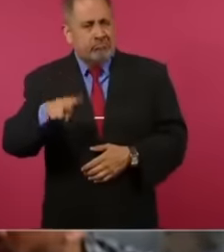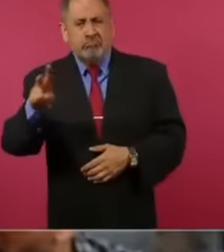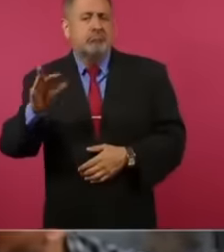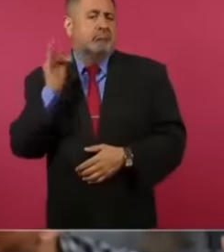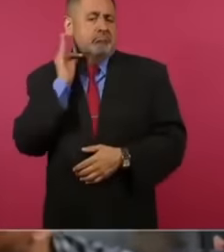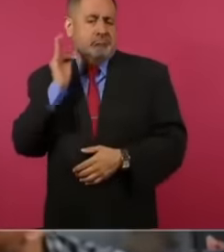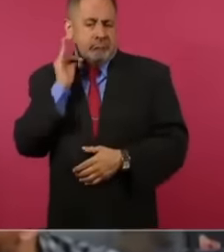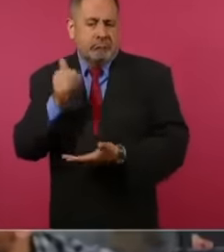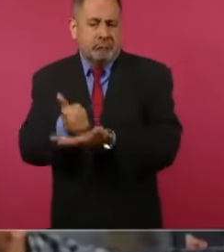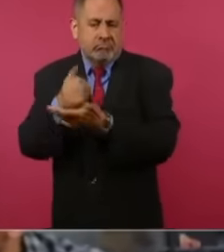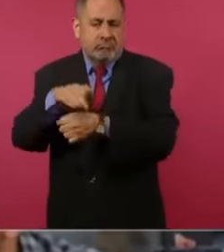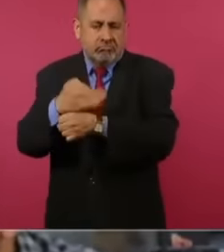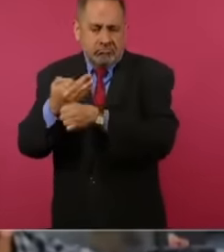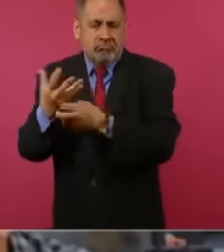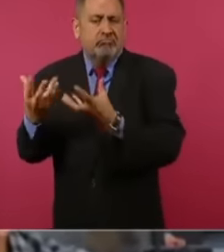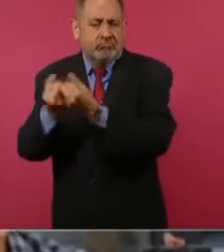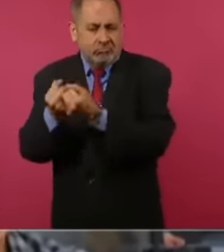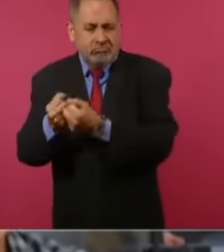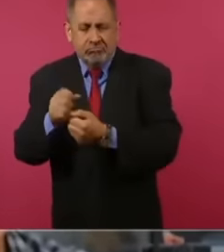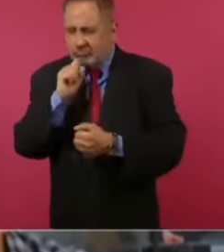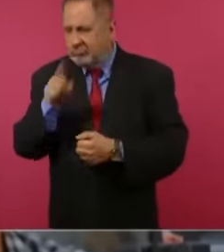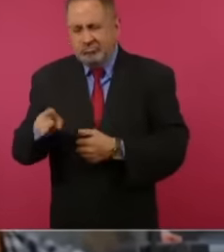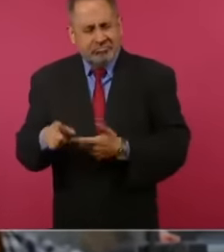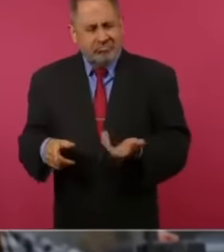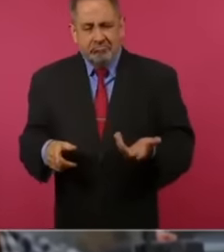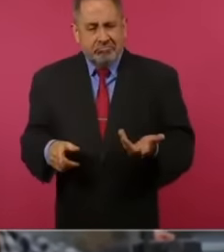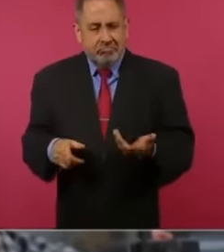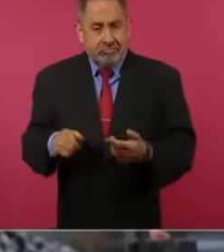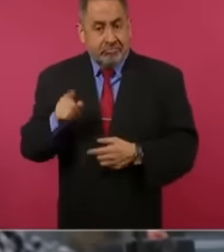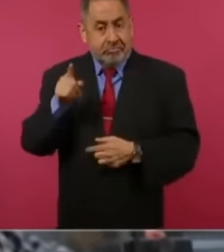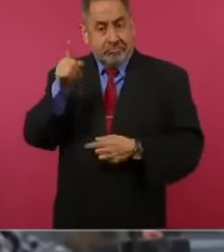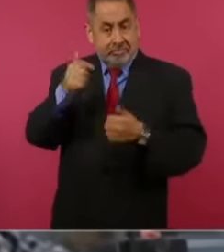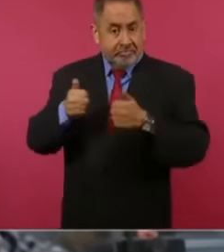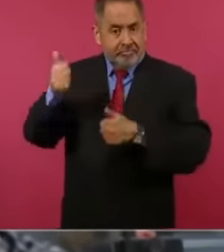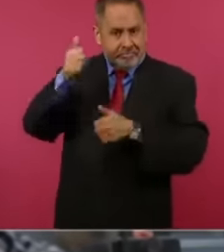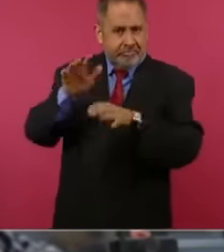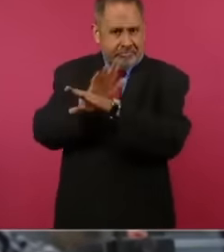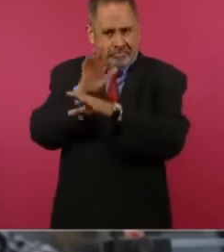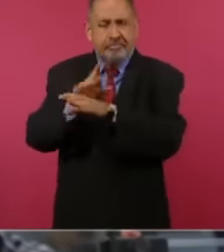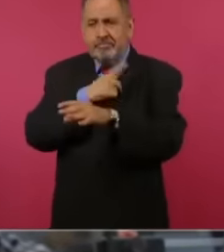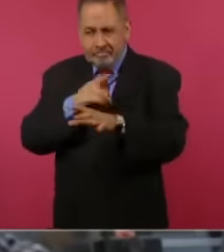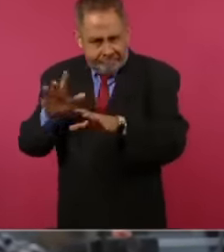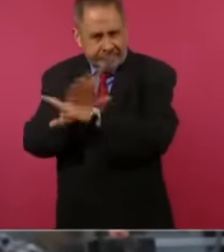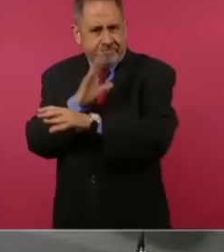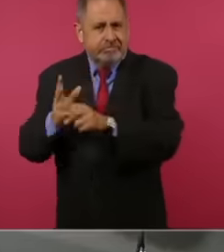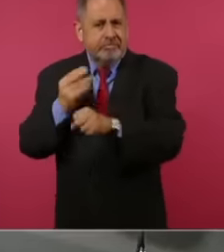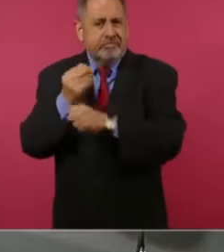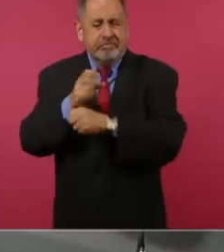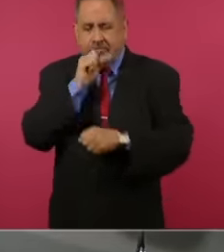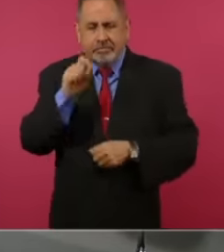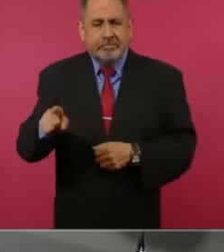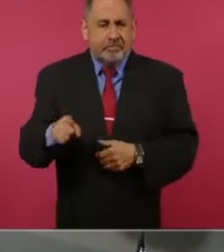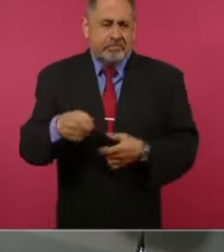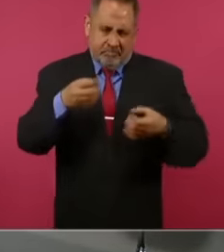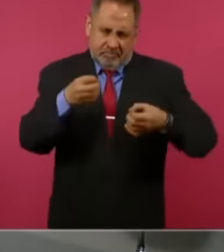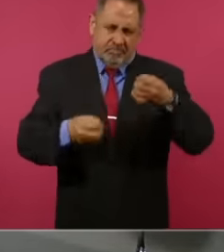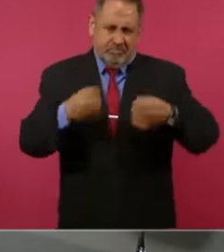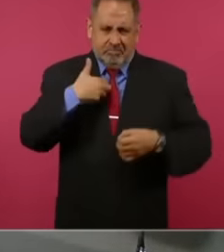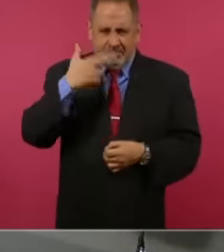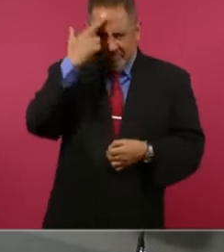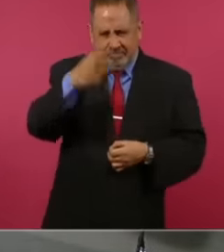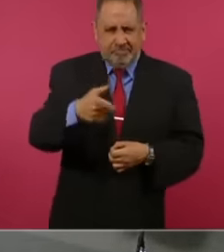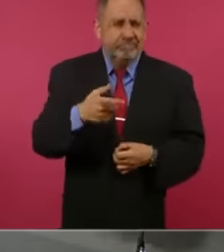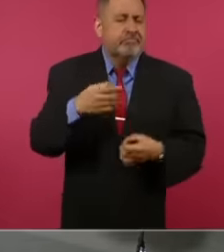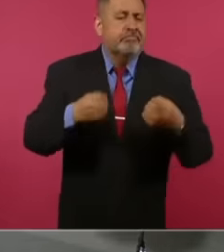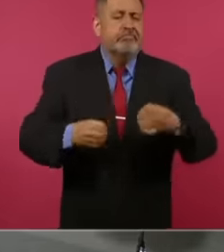la fiscalía, presidente, antes que cambiara el sistema judicial allá arriba, que sí debería de cambiarse, porque los jueces pues atienden a